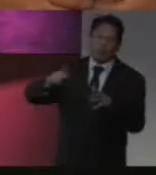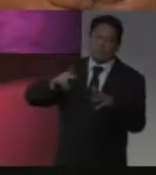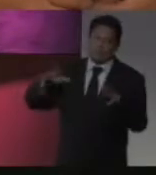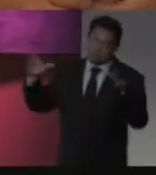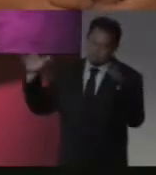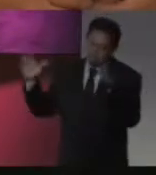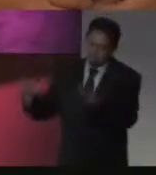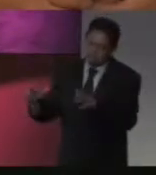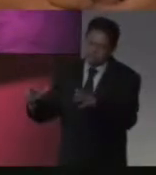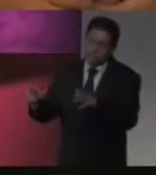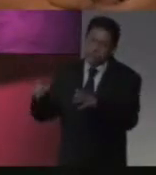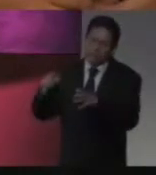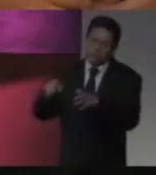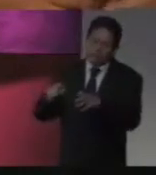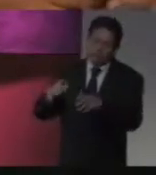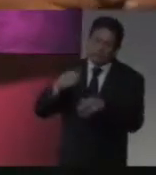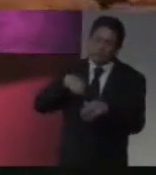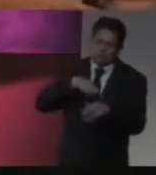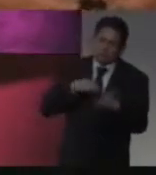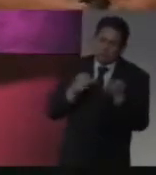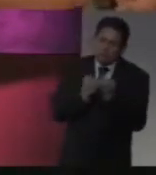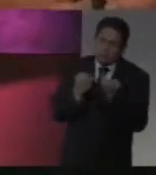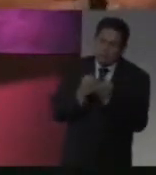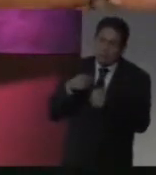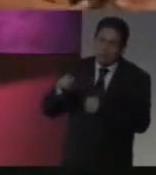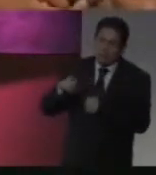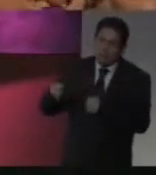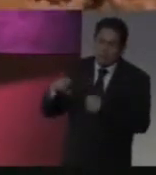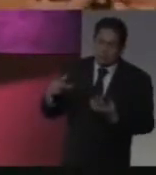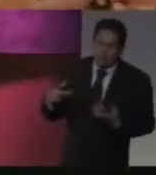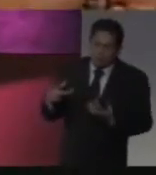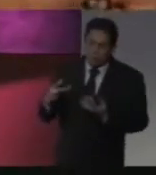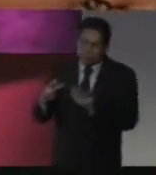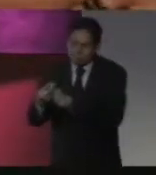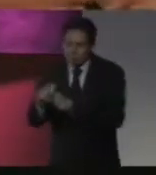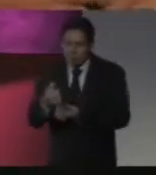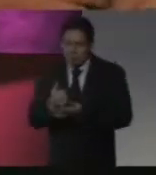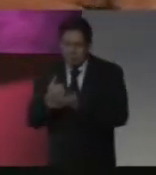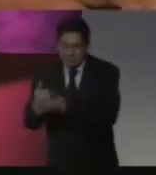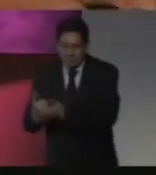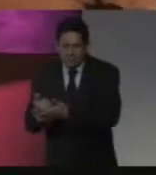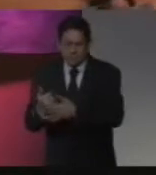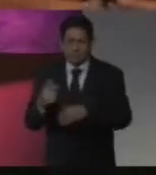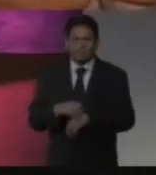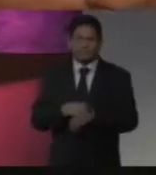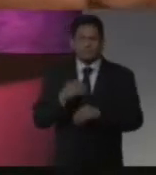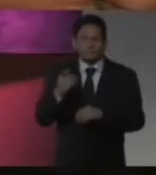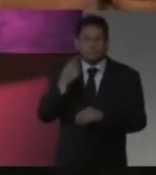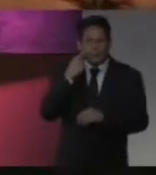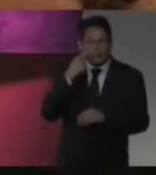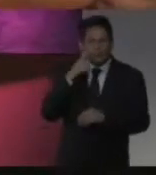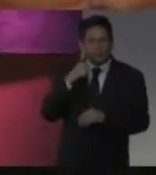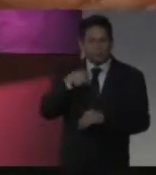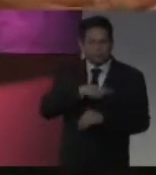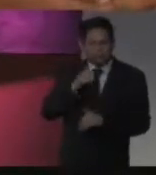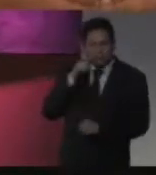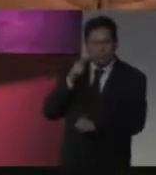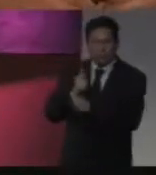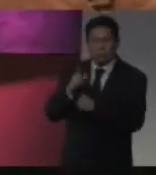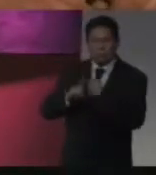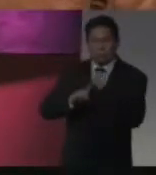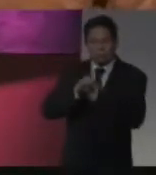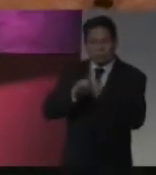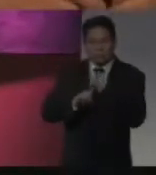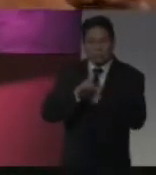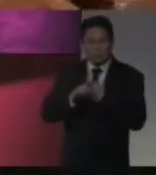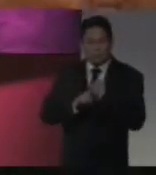en nuestro acompañamiento. Precisamente uno de los problemas que se han detectado, ¿verdad?, con